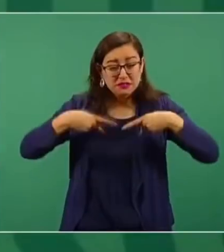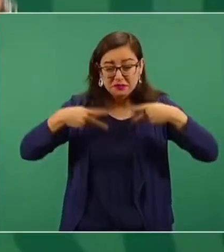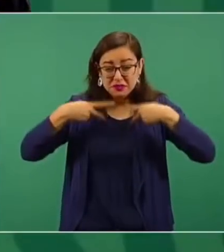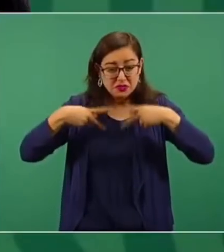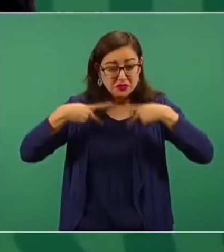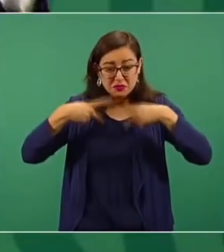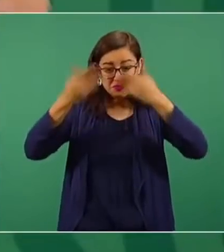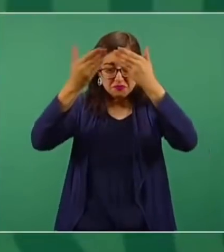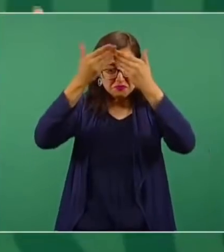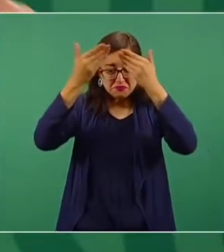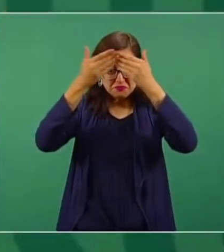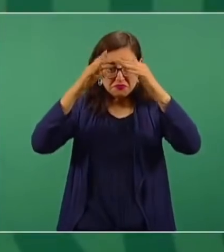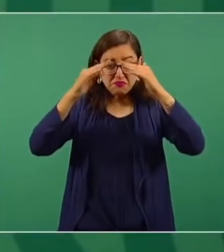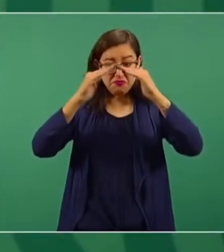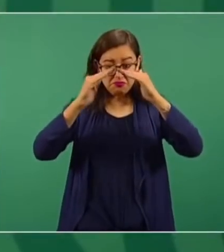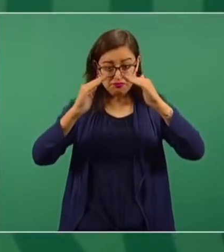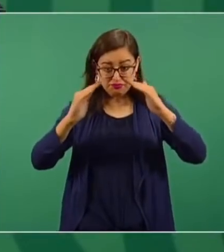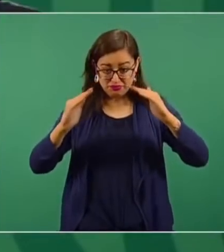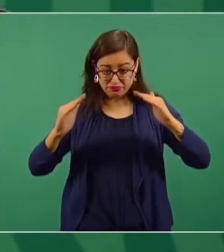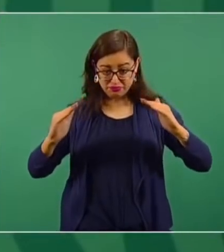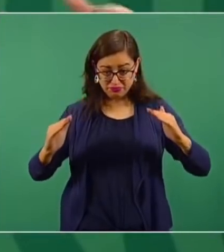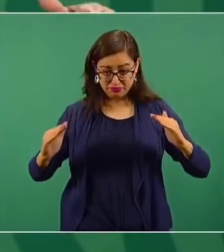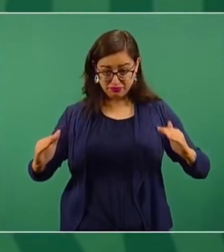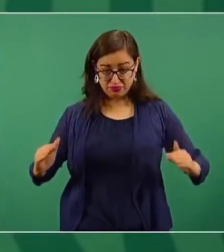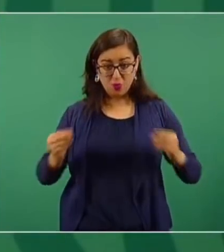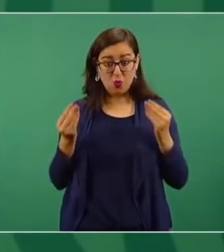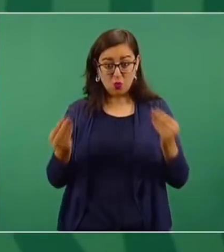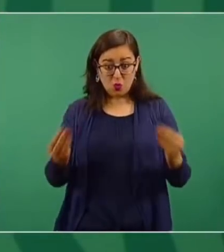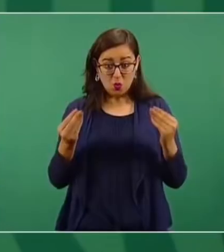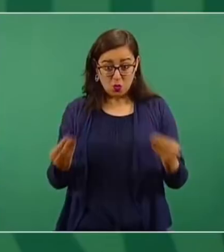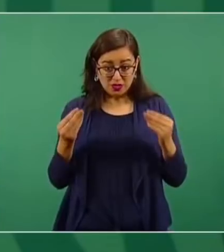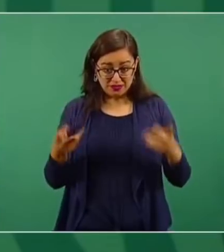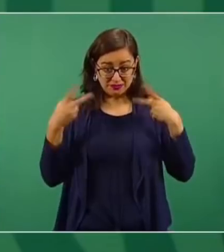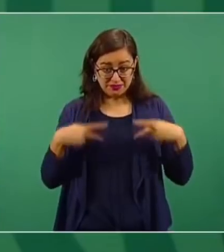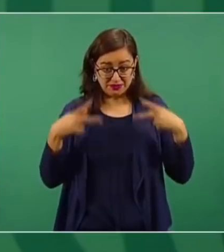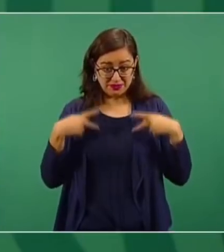y en la parte intermedia y en la base muchos,